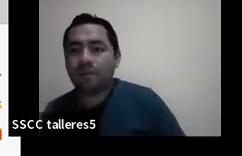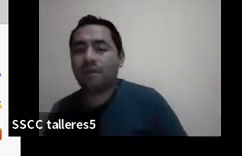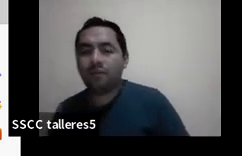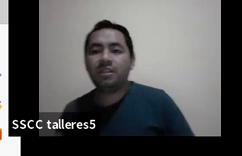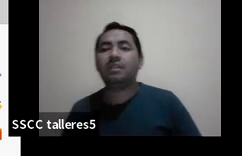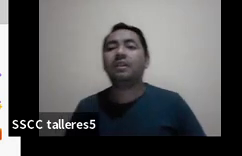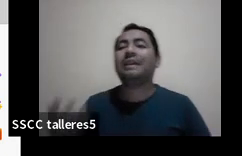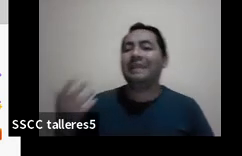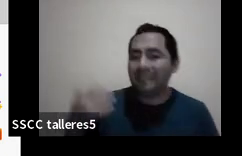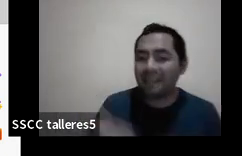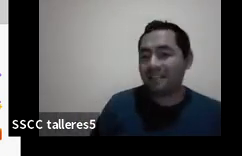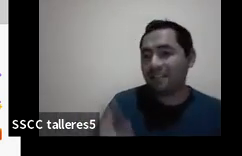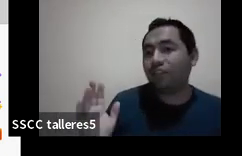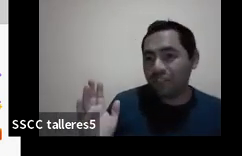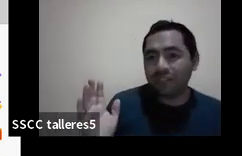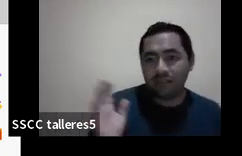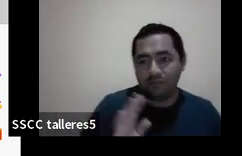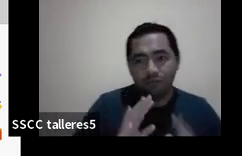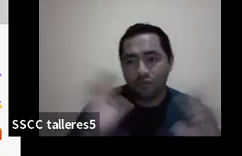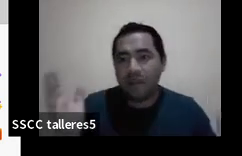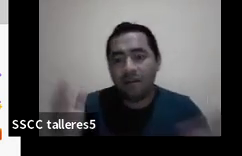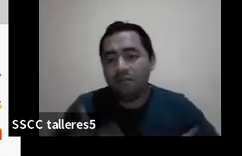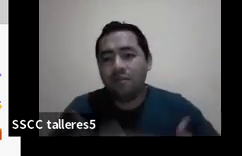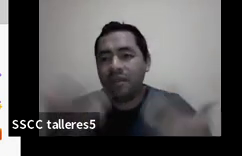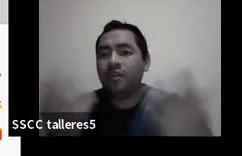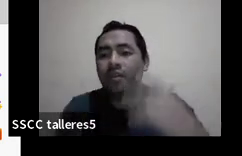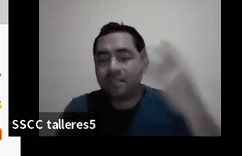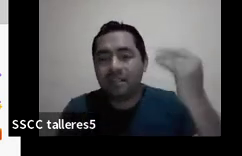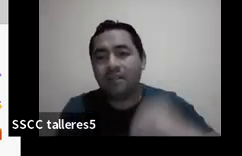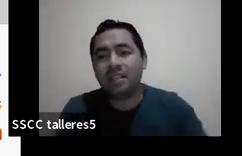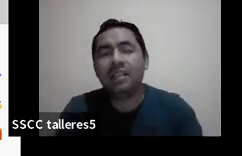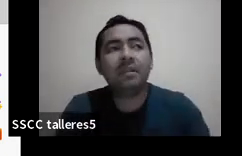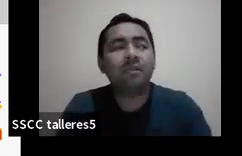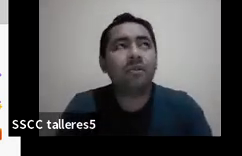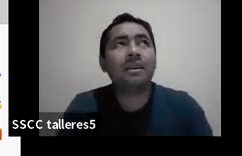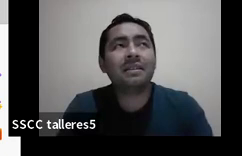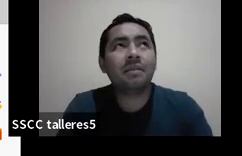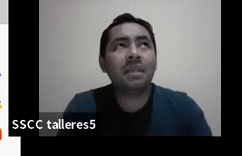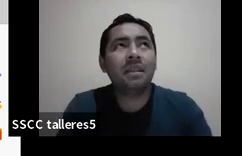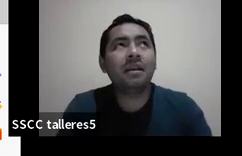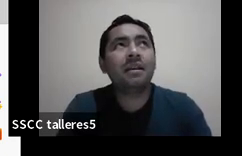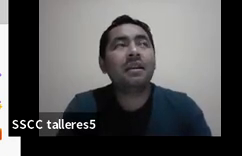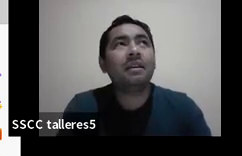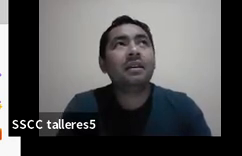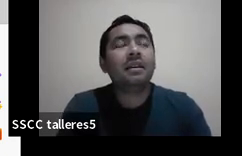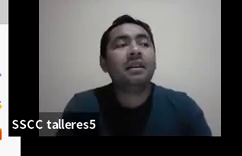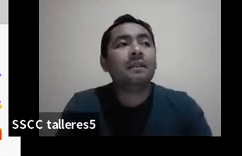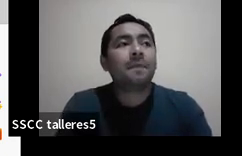se concibe oyente y nace siendo oyente, normal, ¿no? El médico lo